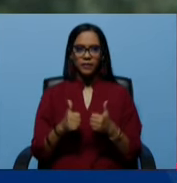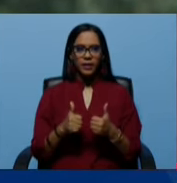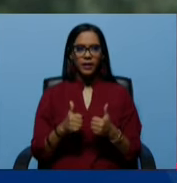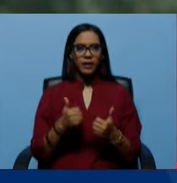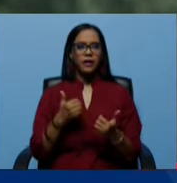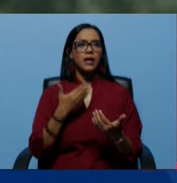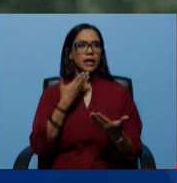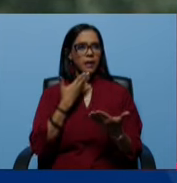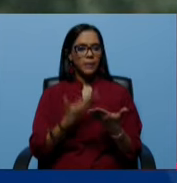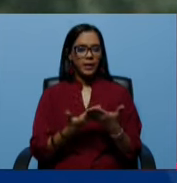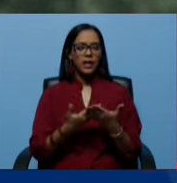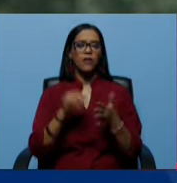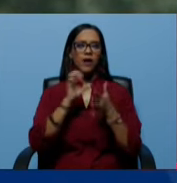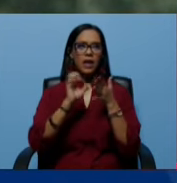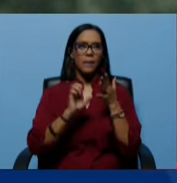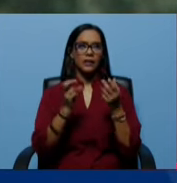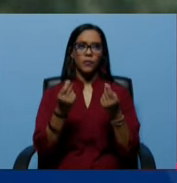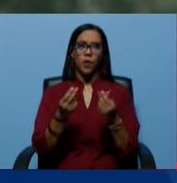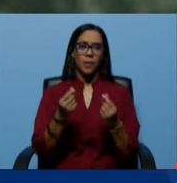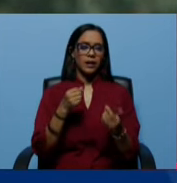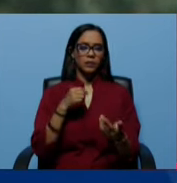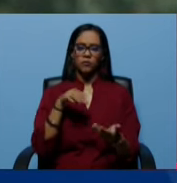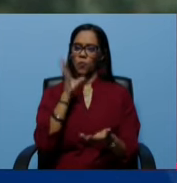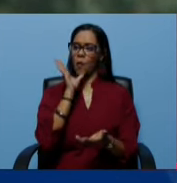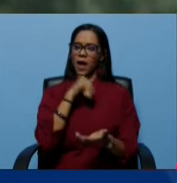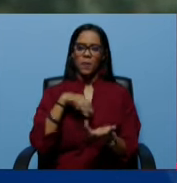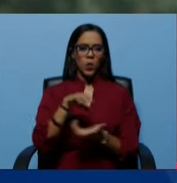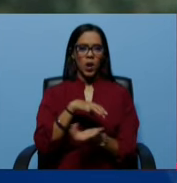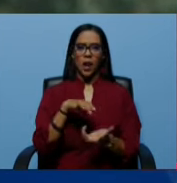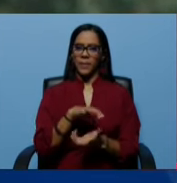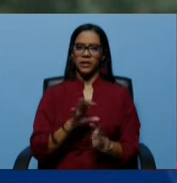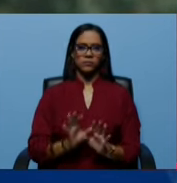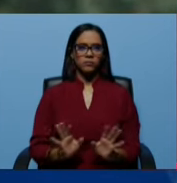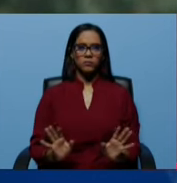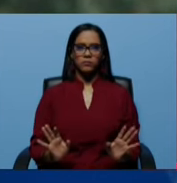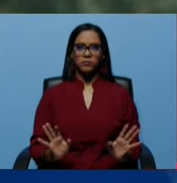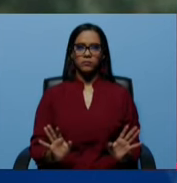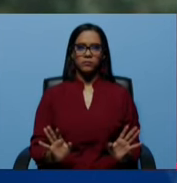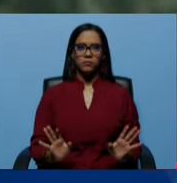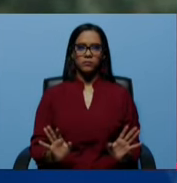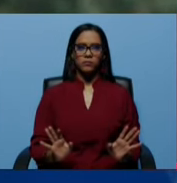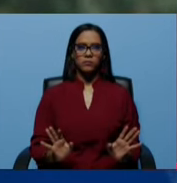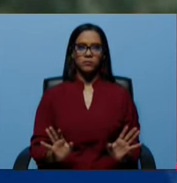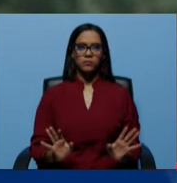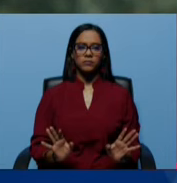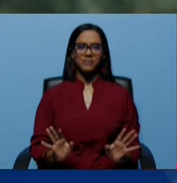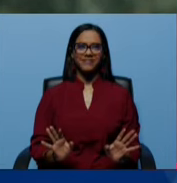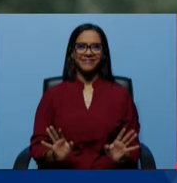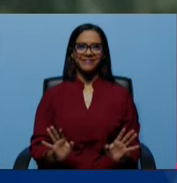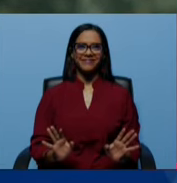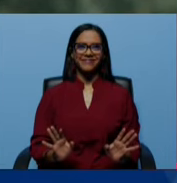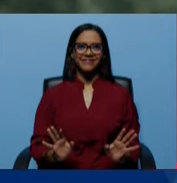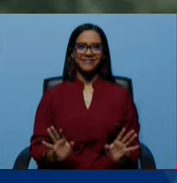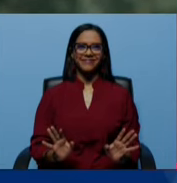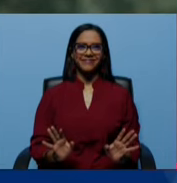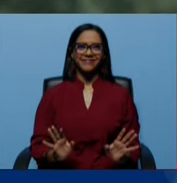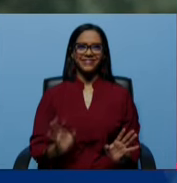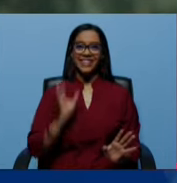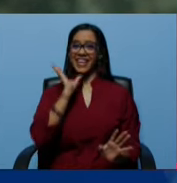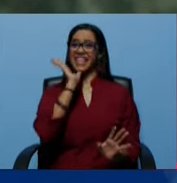recursos, por plata no se preocupen. que no